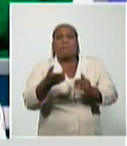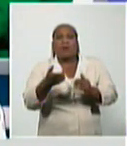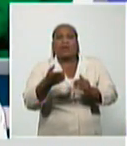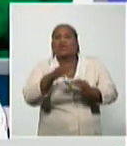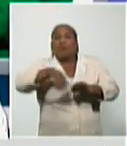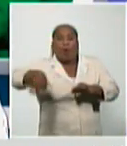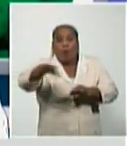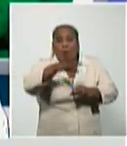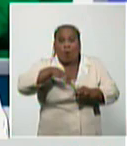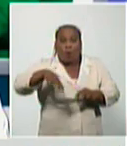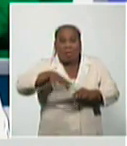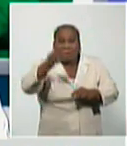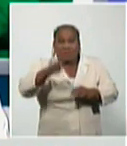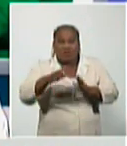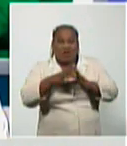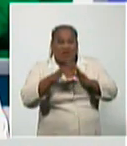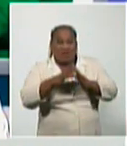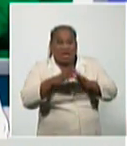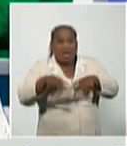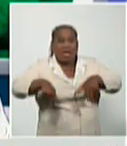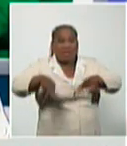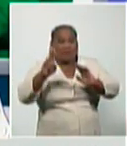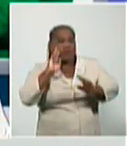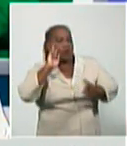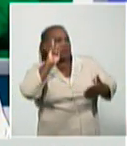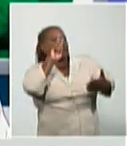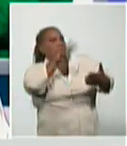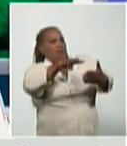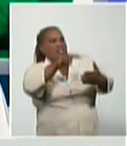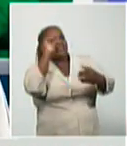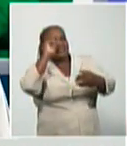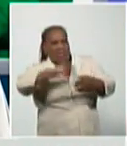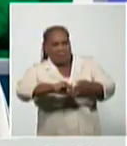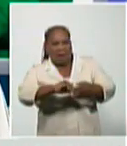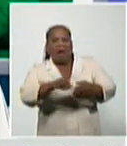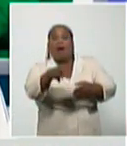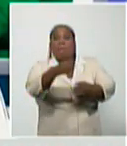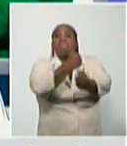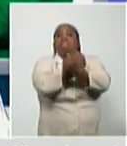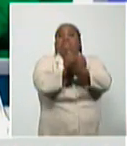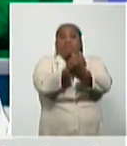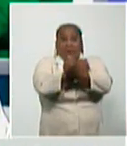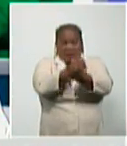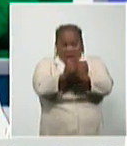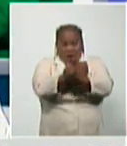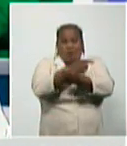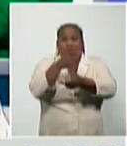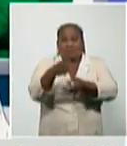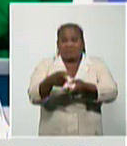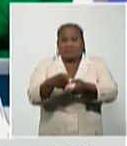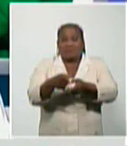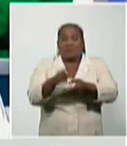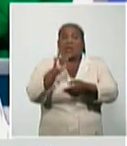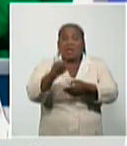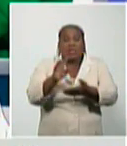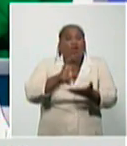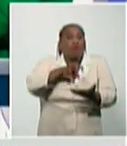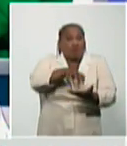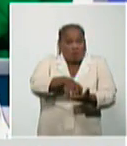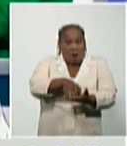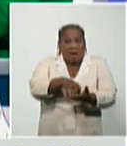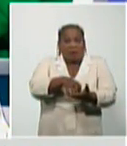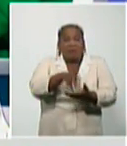sepa el peligro que tiene de transmisión en ese edificio, en ese lugar. Y te